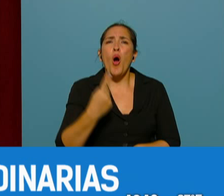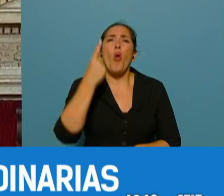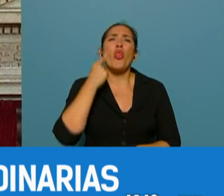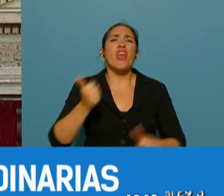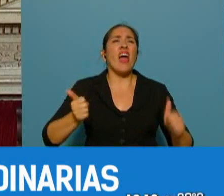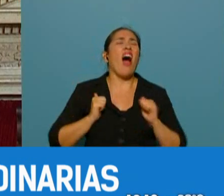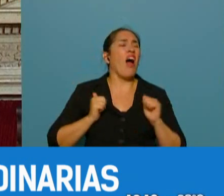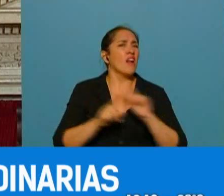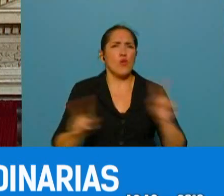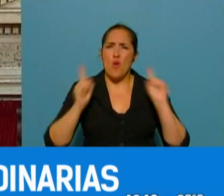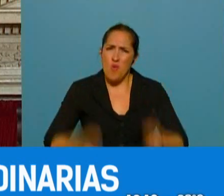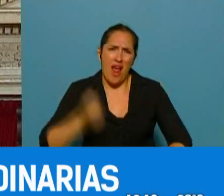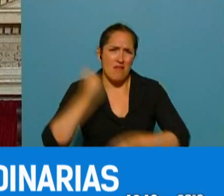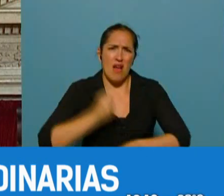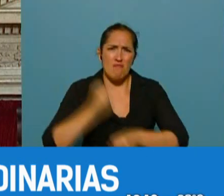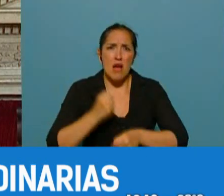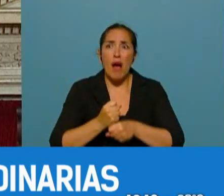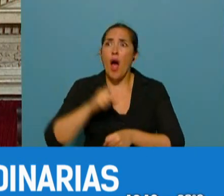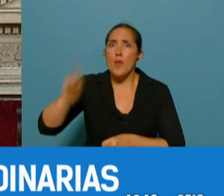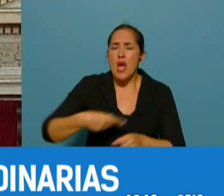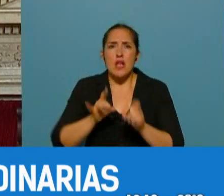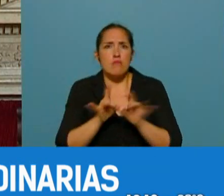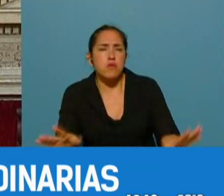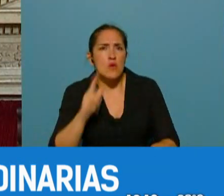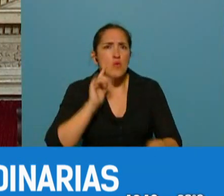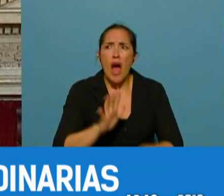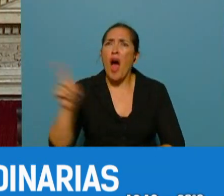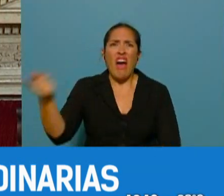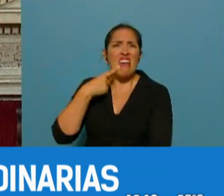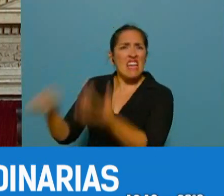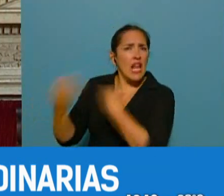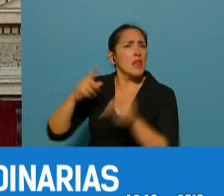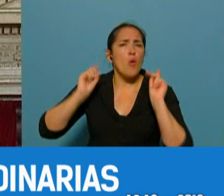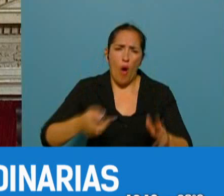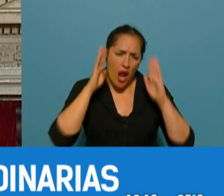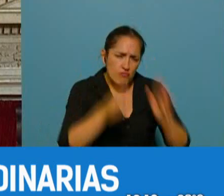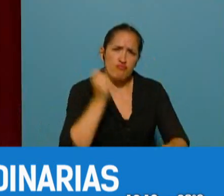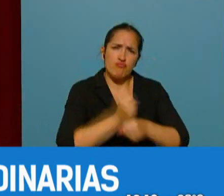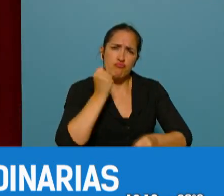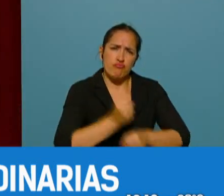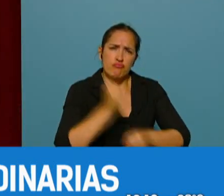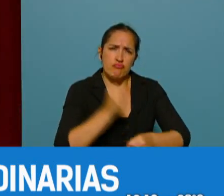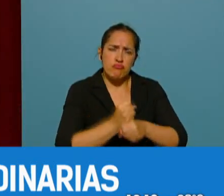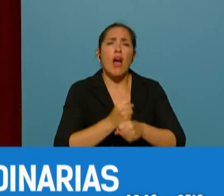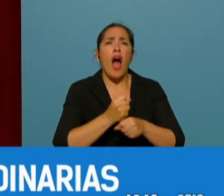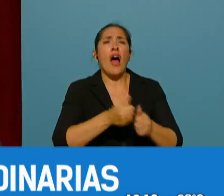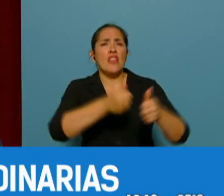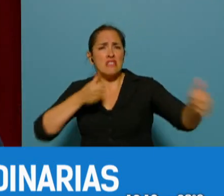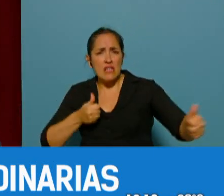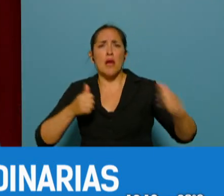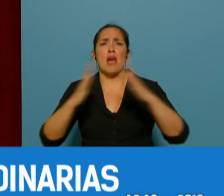los brazos, ni ante la inclemencia del contagio, ni ante la crítica injusta. Sin aislamiento y